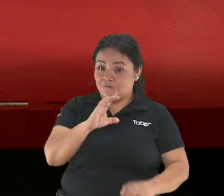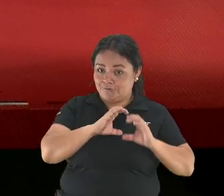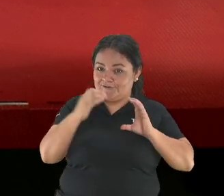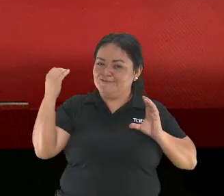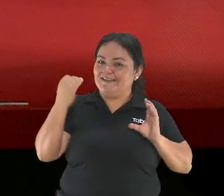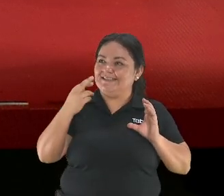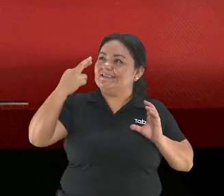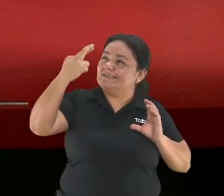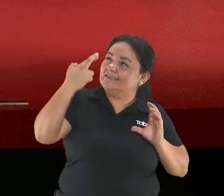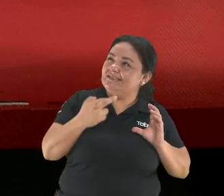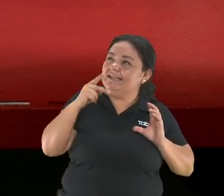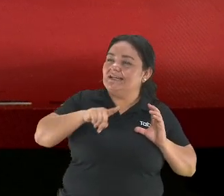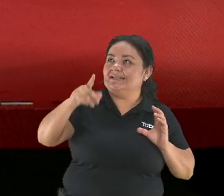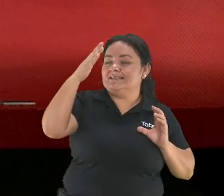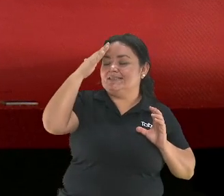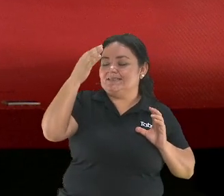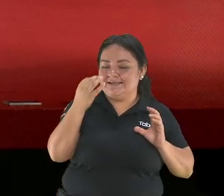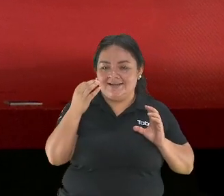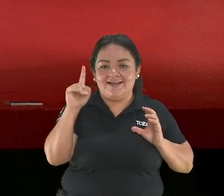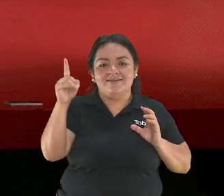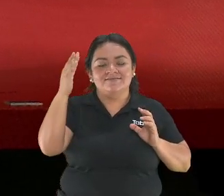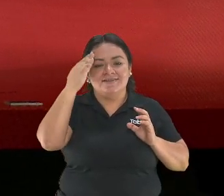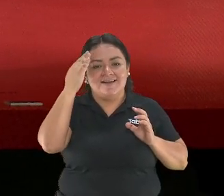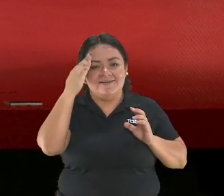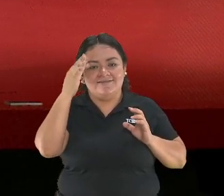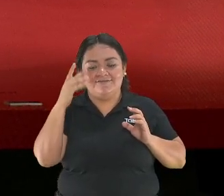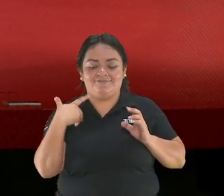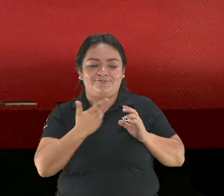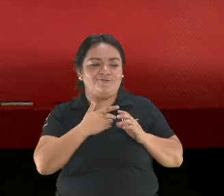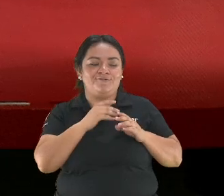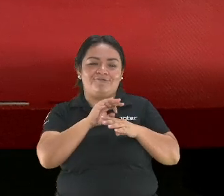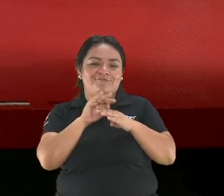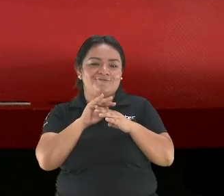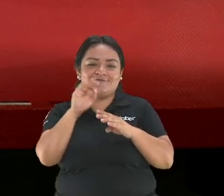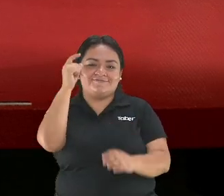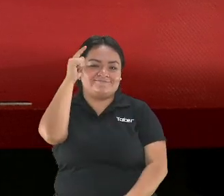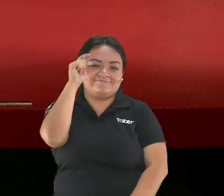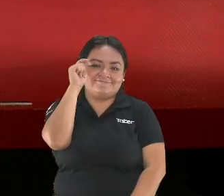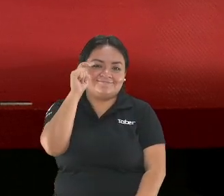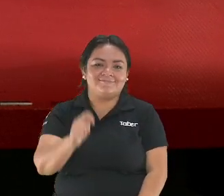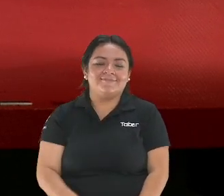existe que tiene poderes que sabe actuar no sirve de nada la teología